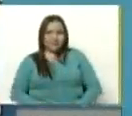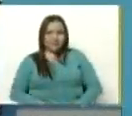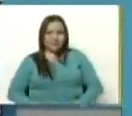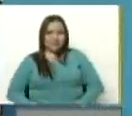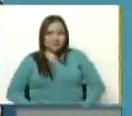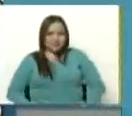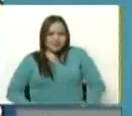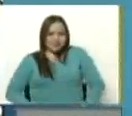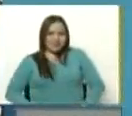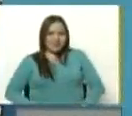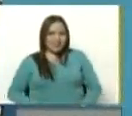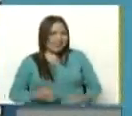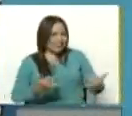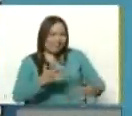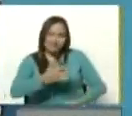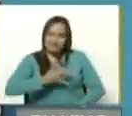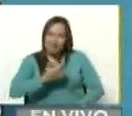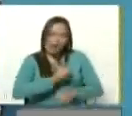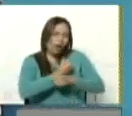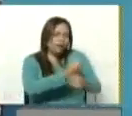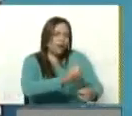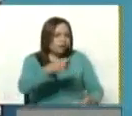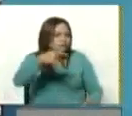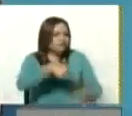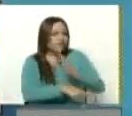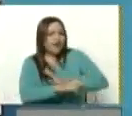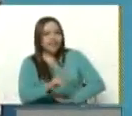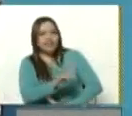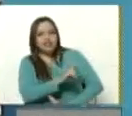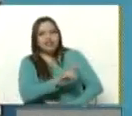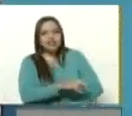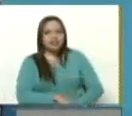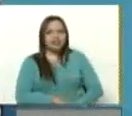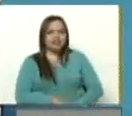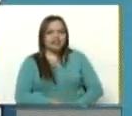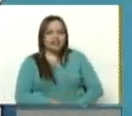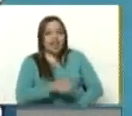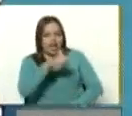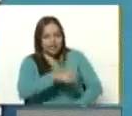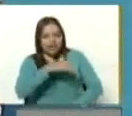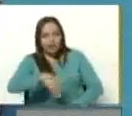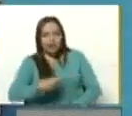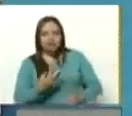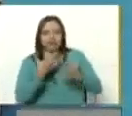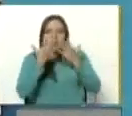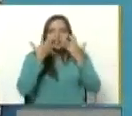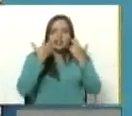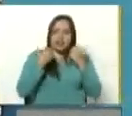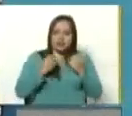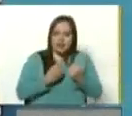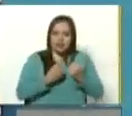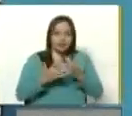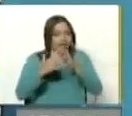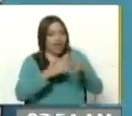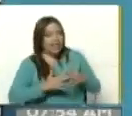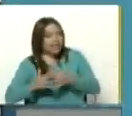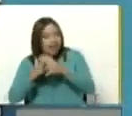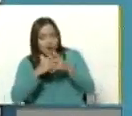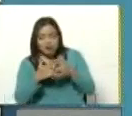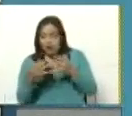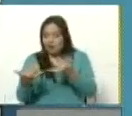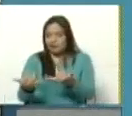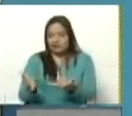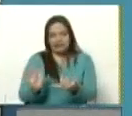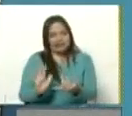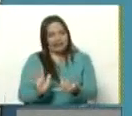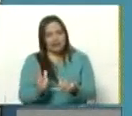bueno, o sea, siento un amor por Venezuela realmente, aquí se puede respirar. En Estados Unidos ahorita hay